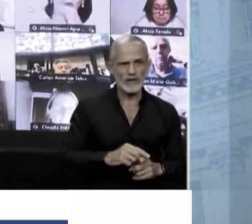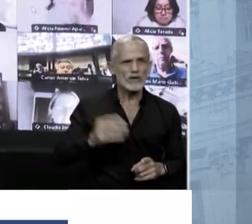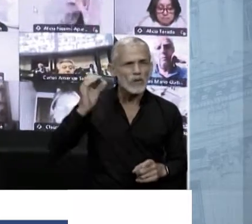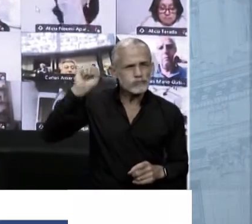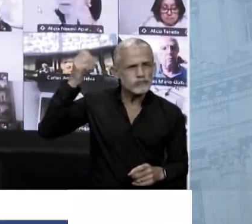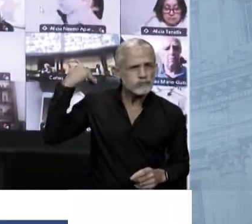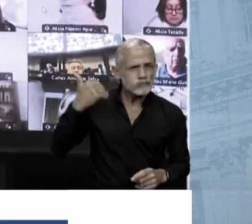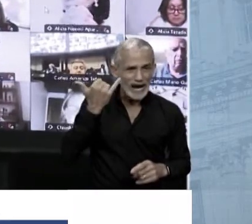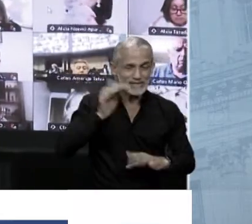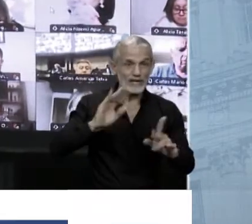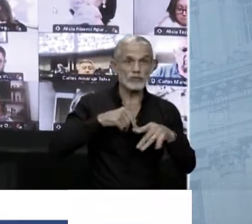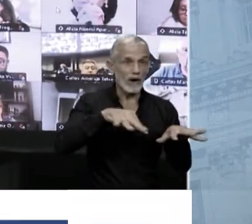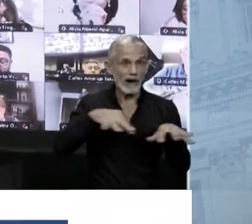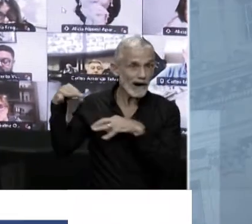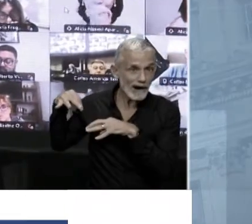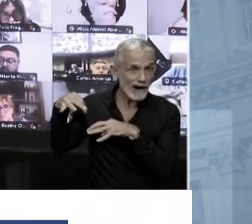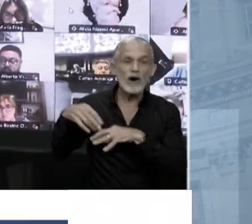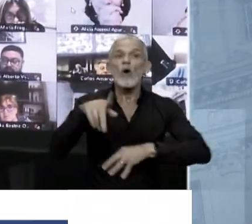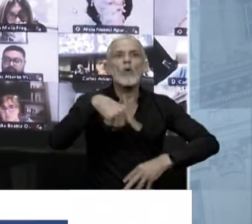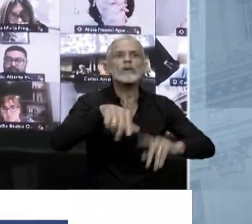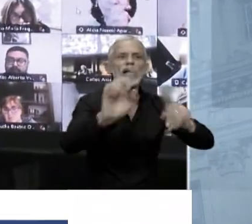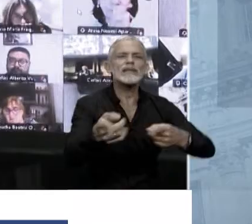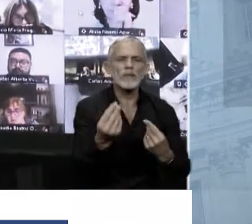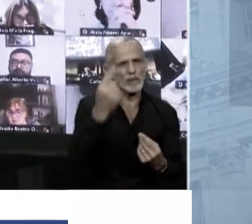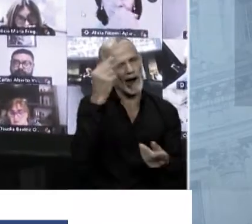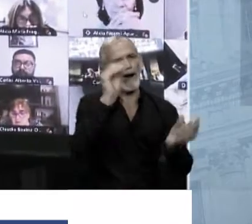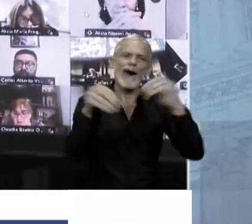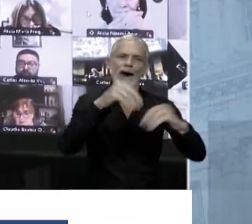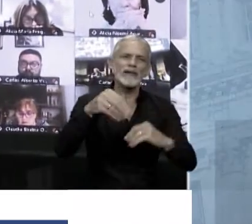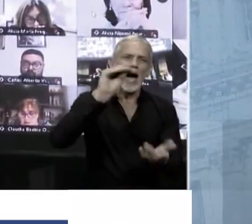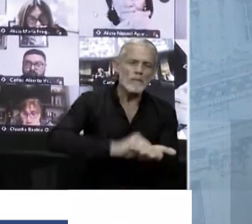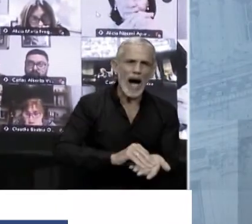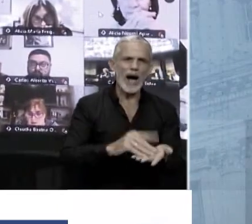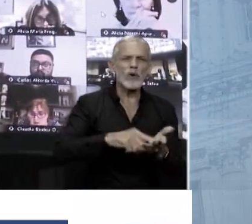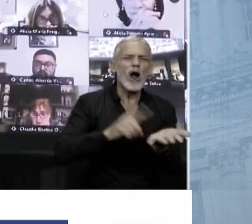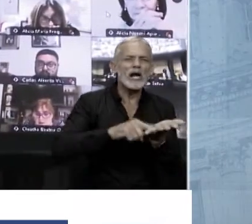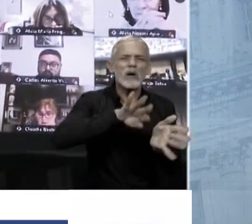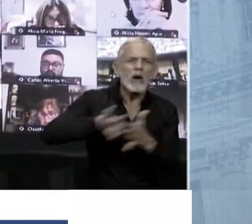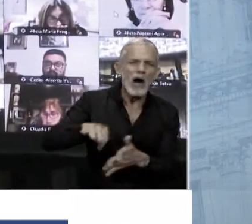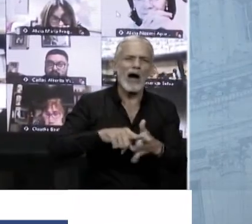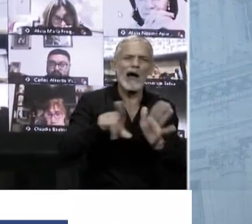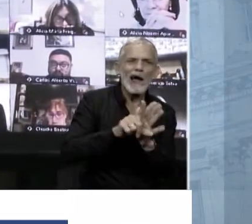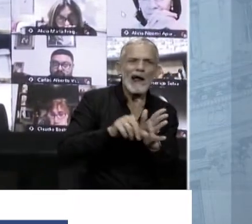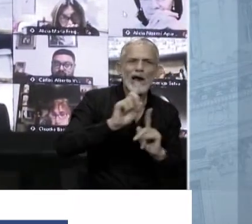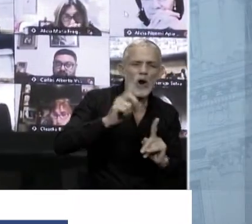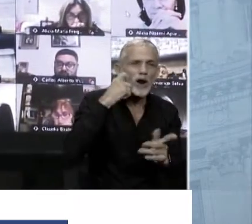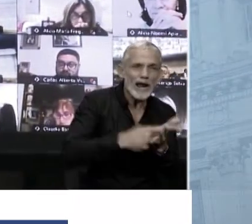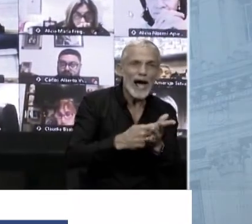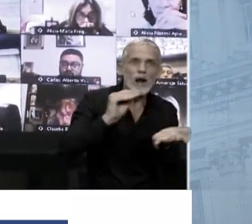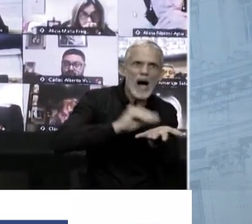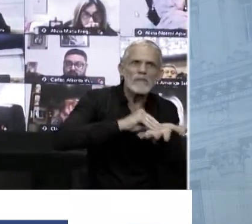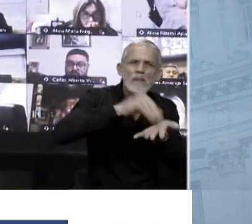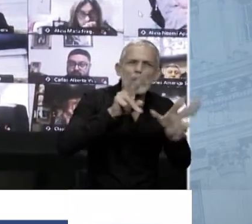antecedentes nosotros nos retiramos, son capaces también de inventar, apartarse del reglamento ilegalmente y querer